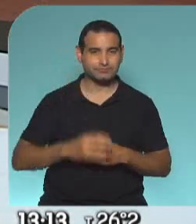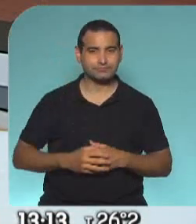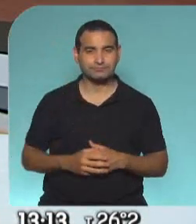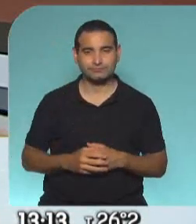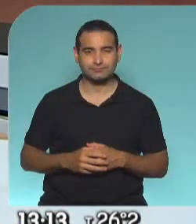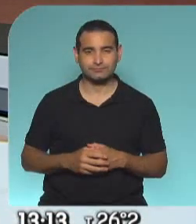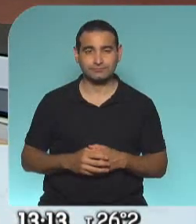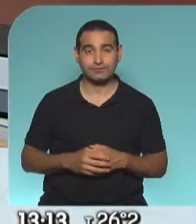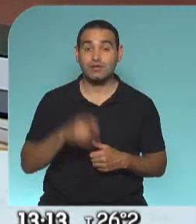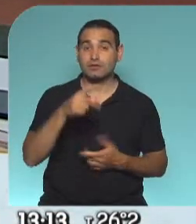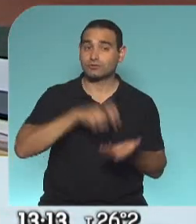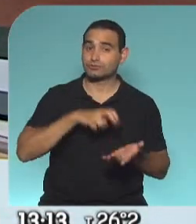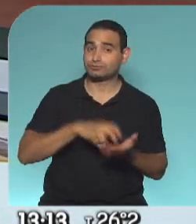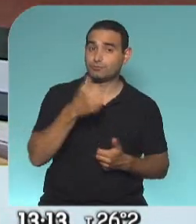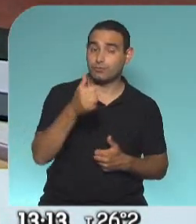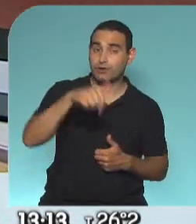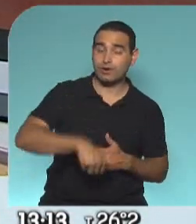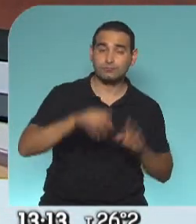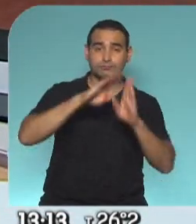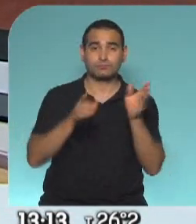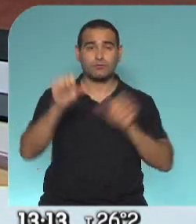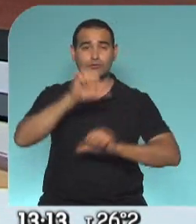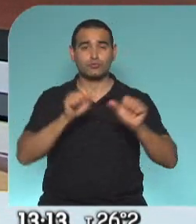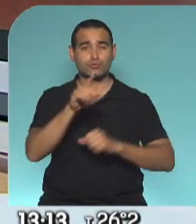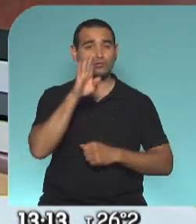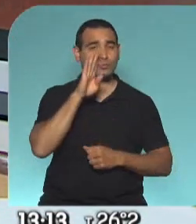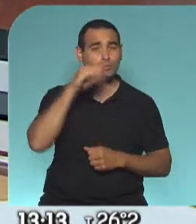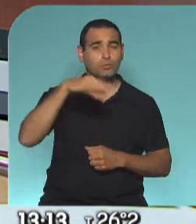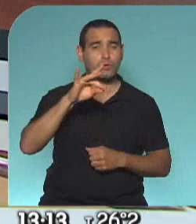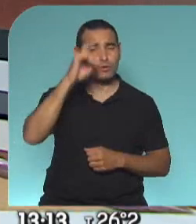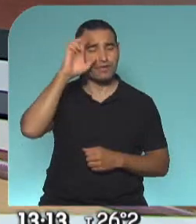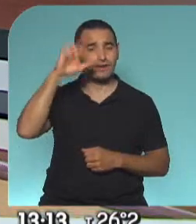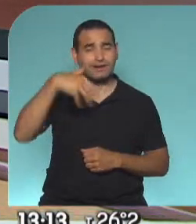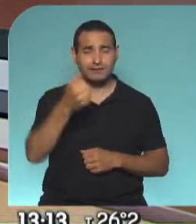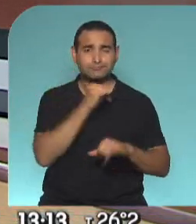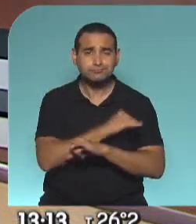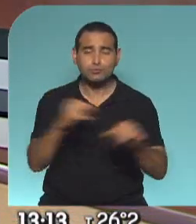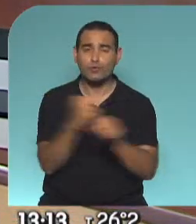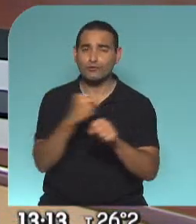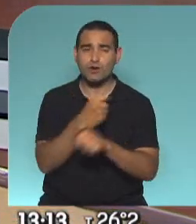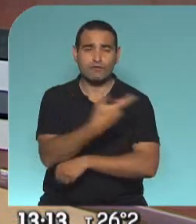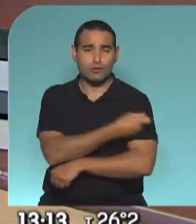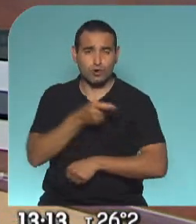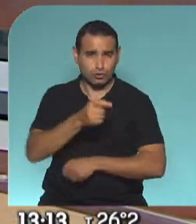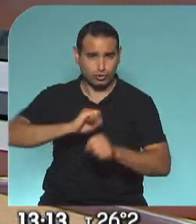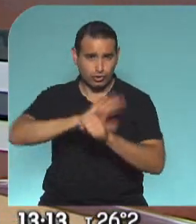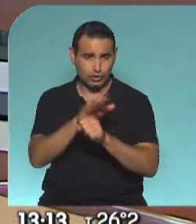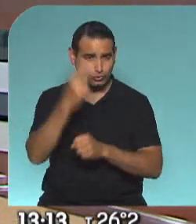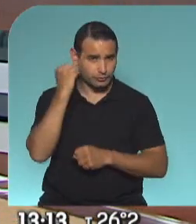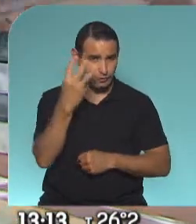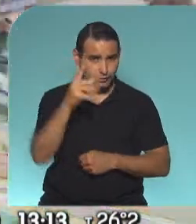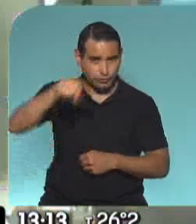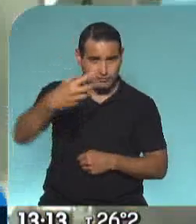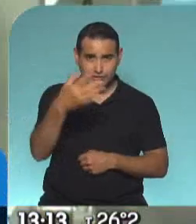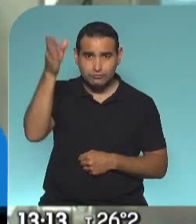es sin duda una de las buenas noticias del día al laboratorio estadounidense moderna confirmó que su vacuna contra el coronavirus tiene una efectividad del 94